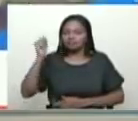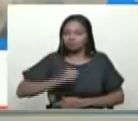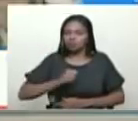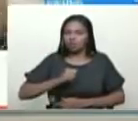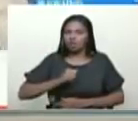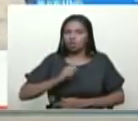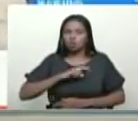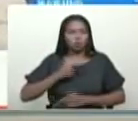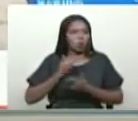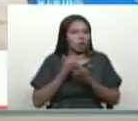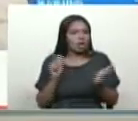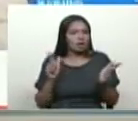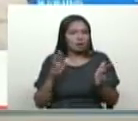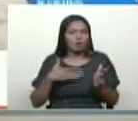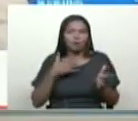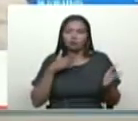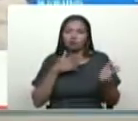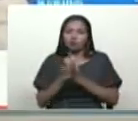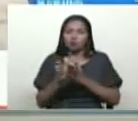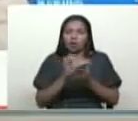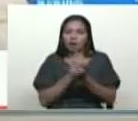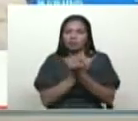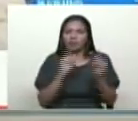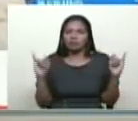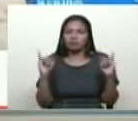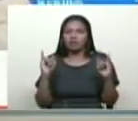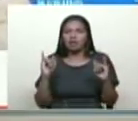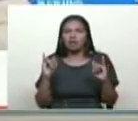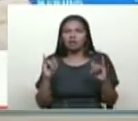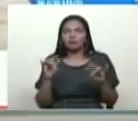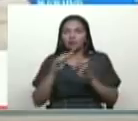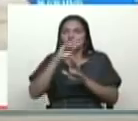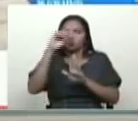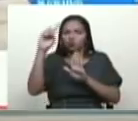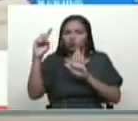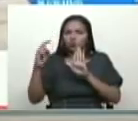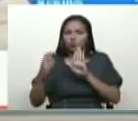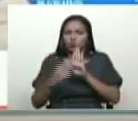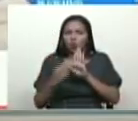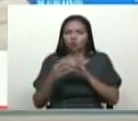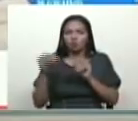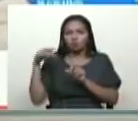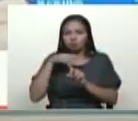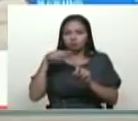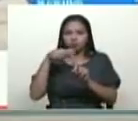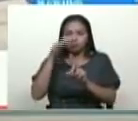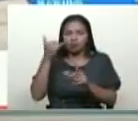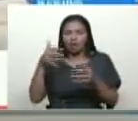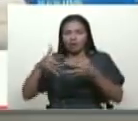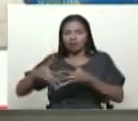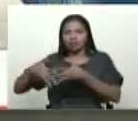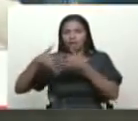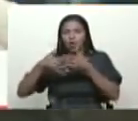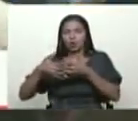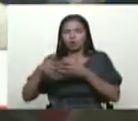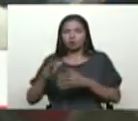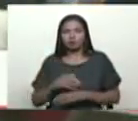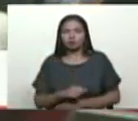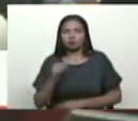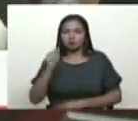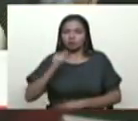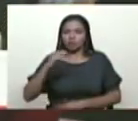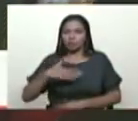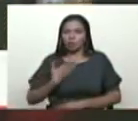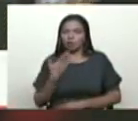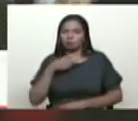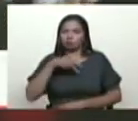ser libres, soberanos e independientes absolutamente de las dominaciones imperiales y occidentales. Sí